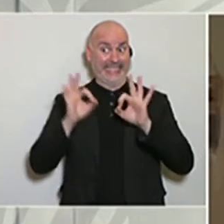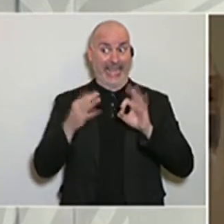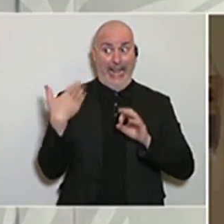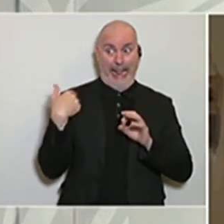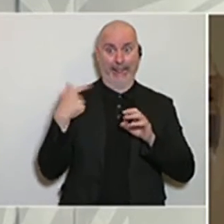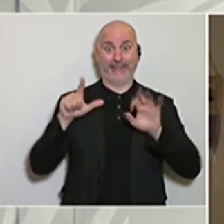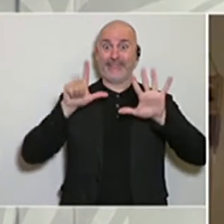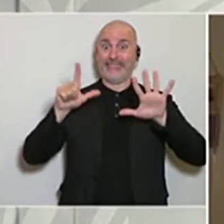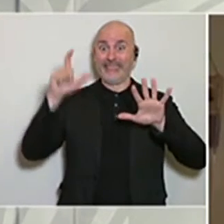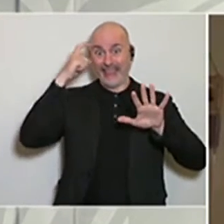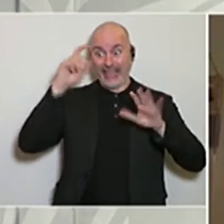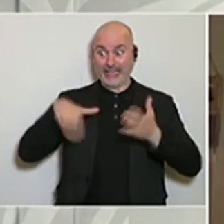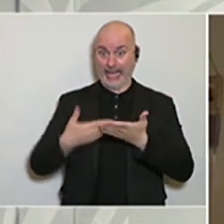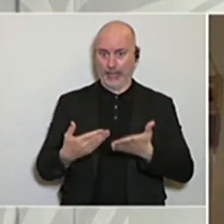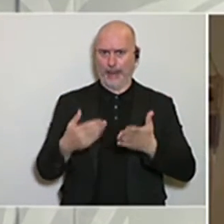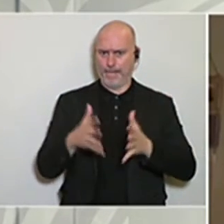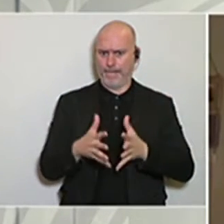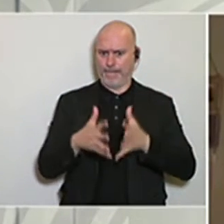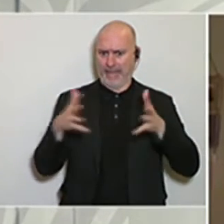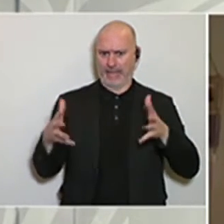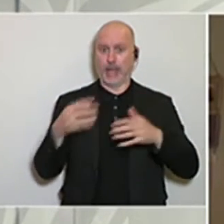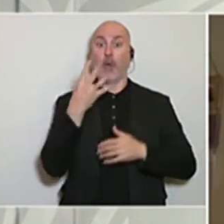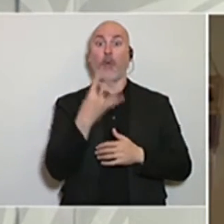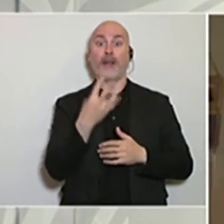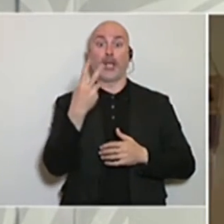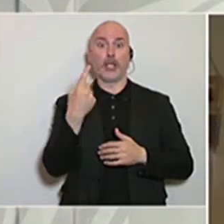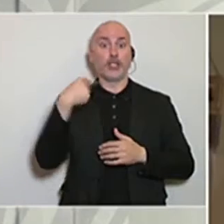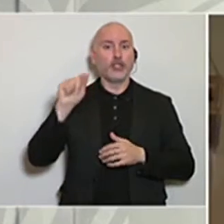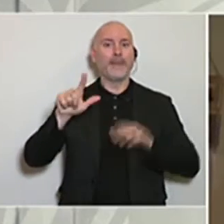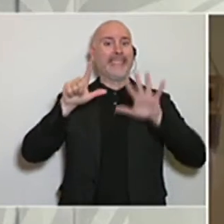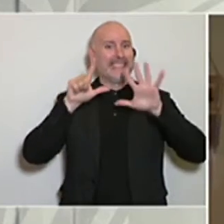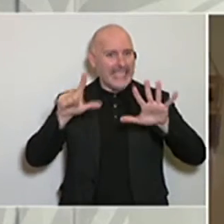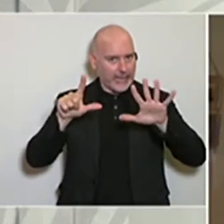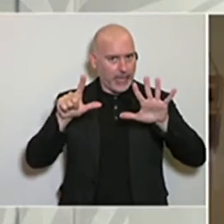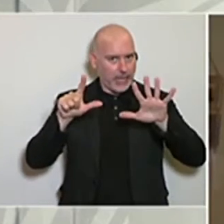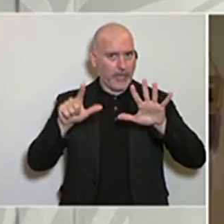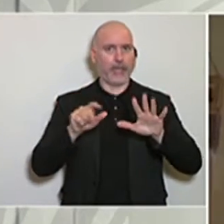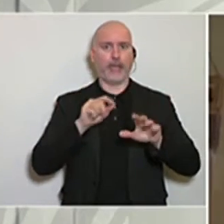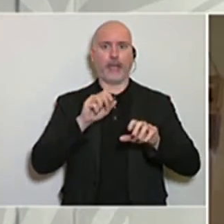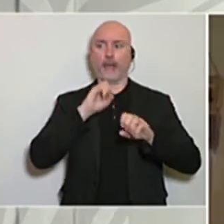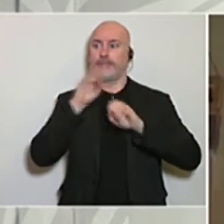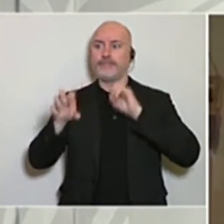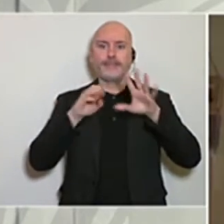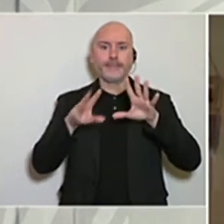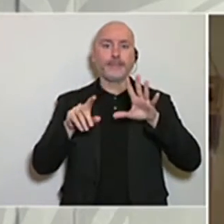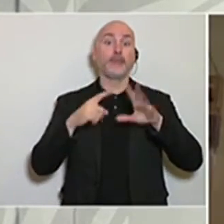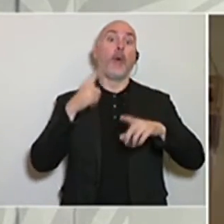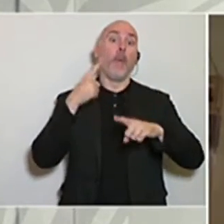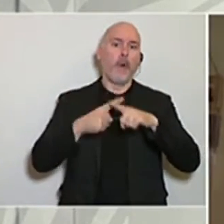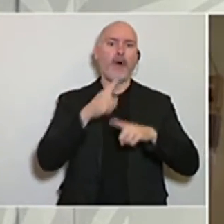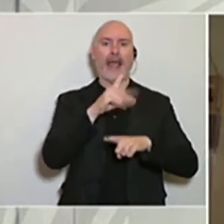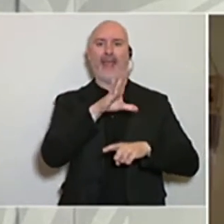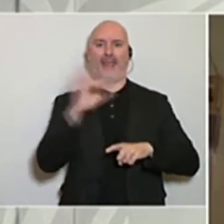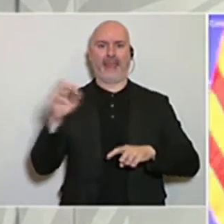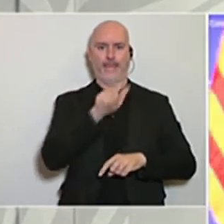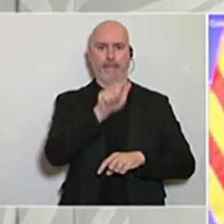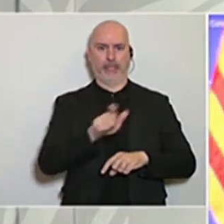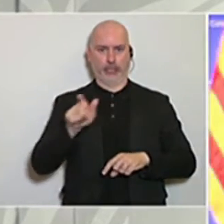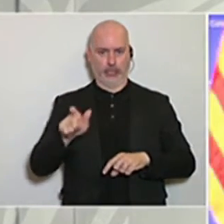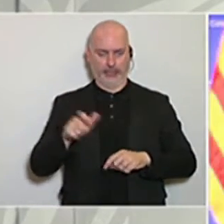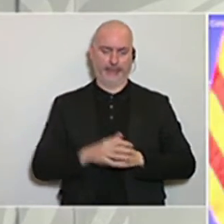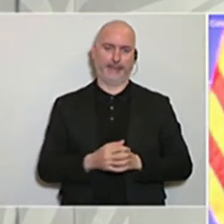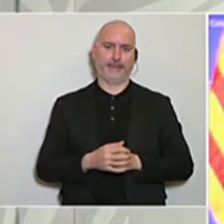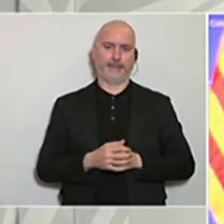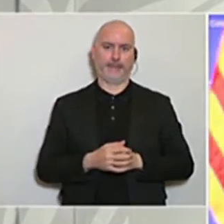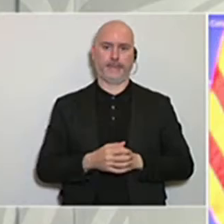7 días hasta alcanzar los 42,7 contagios por cada 100.000 habitantes? Muchas gracias. Bueno, pues